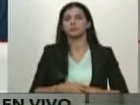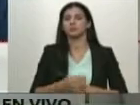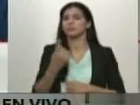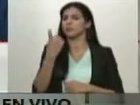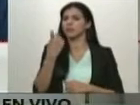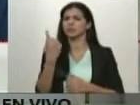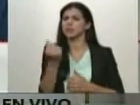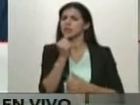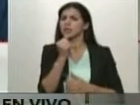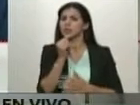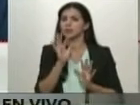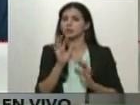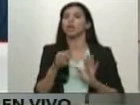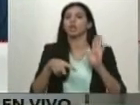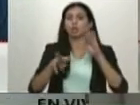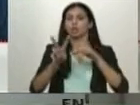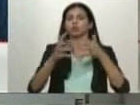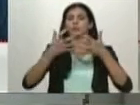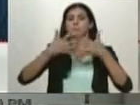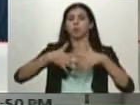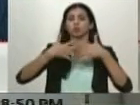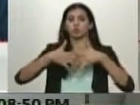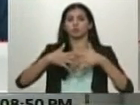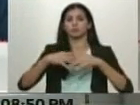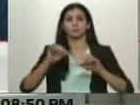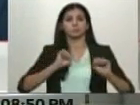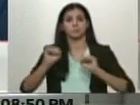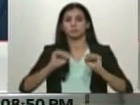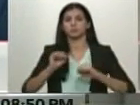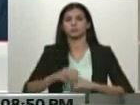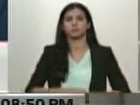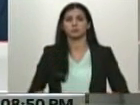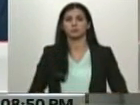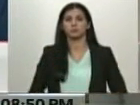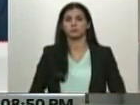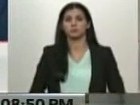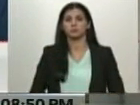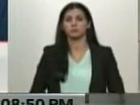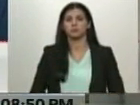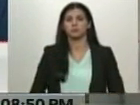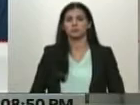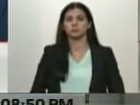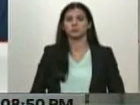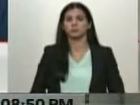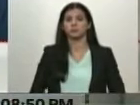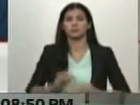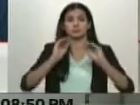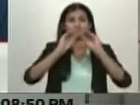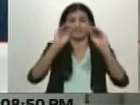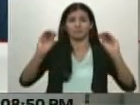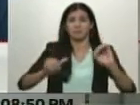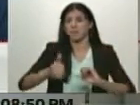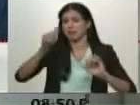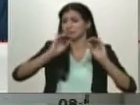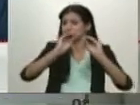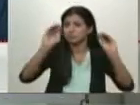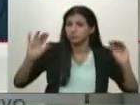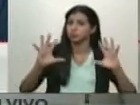Correcto, aquí están. 12 motores activados, con la más amplia convocatoria y participación.